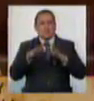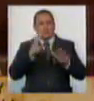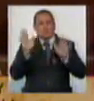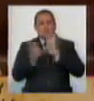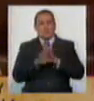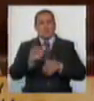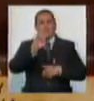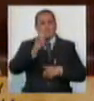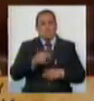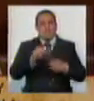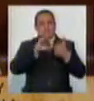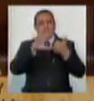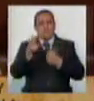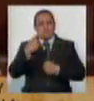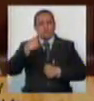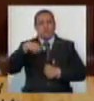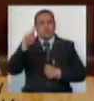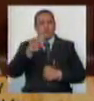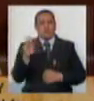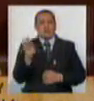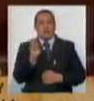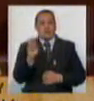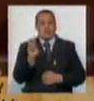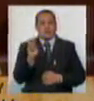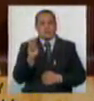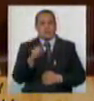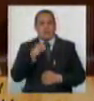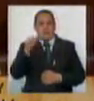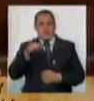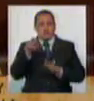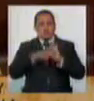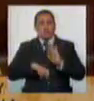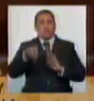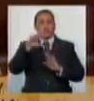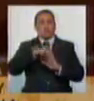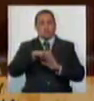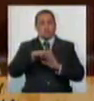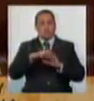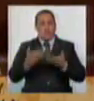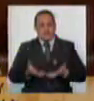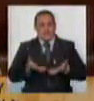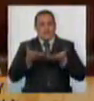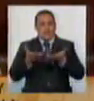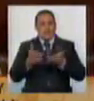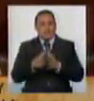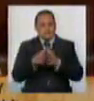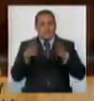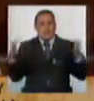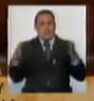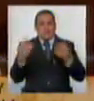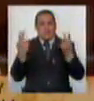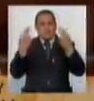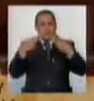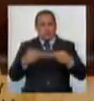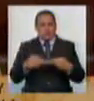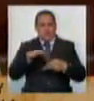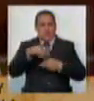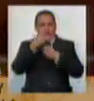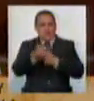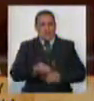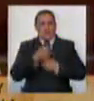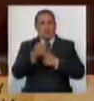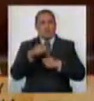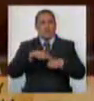de 1.600 millones de dólares. Estos proyectos permitirán la ampliación de la frontera agrícola